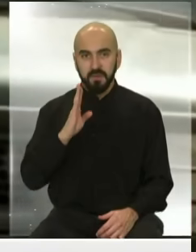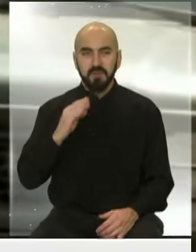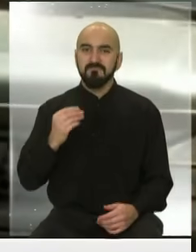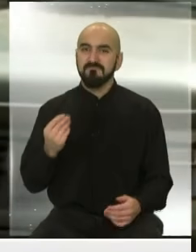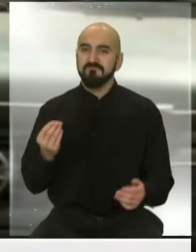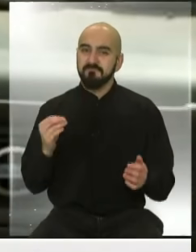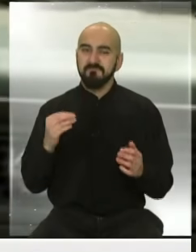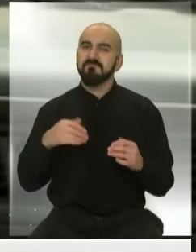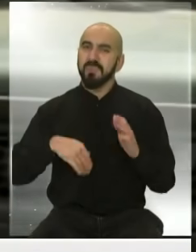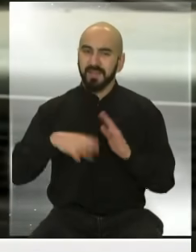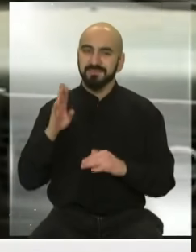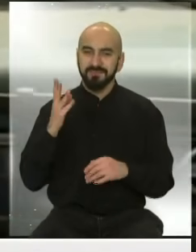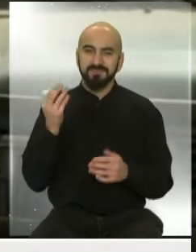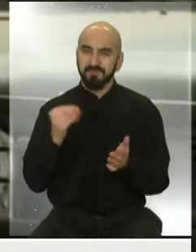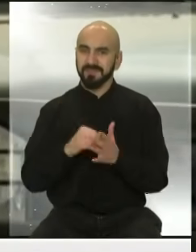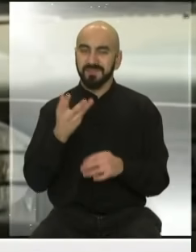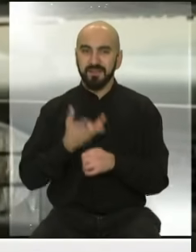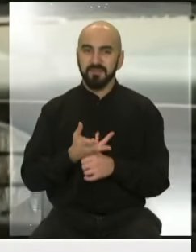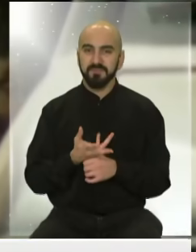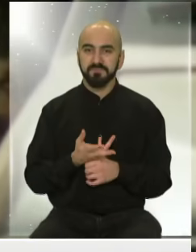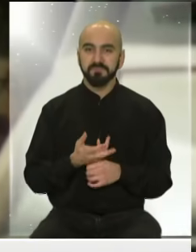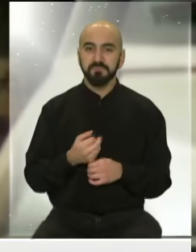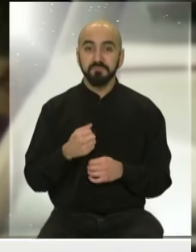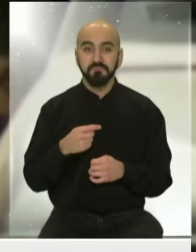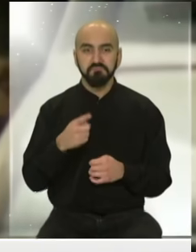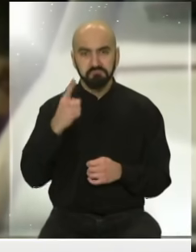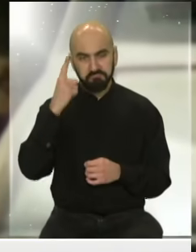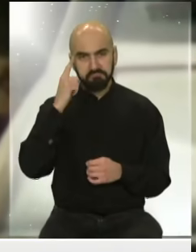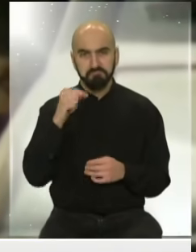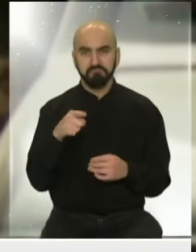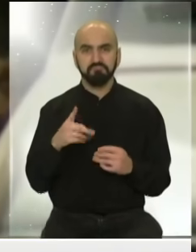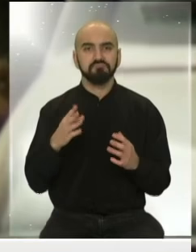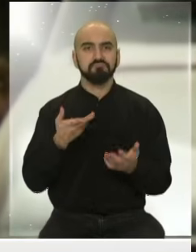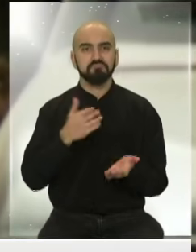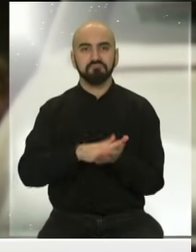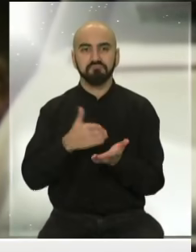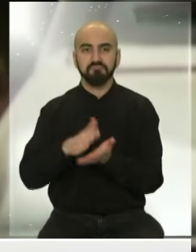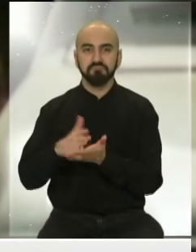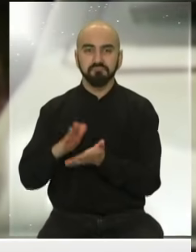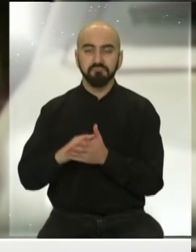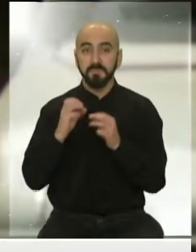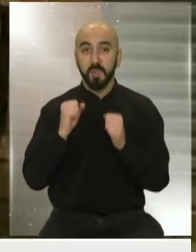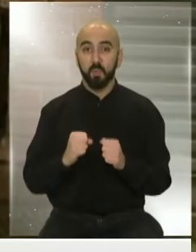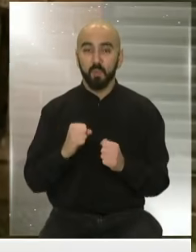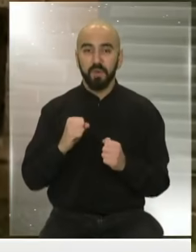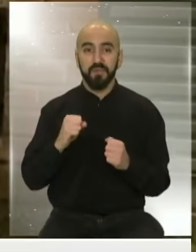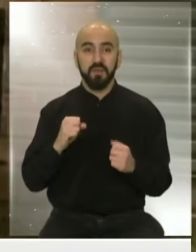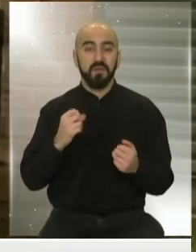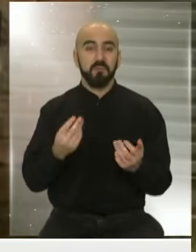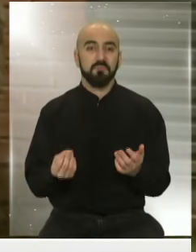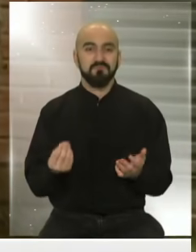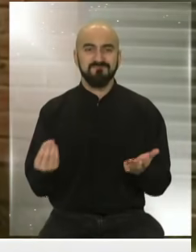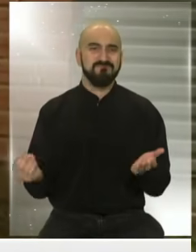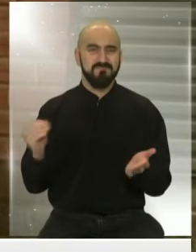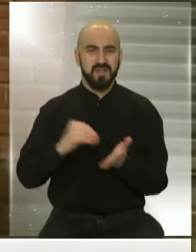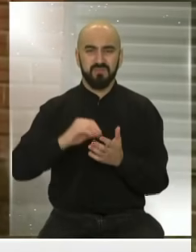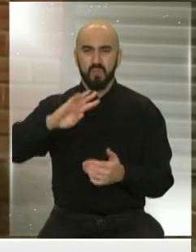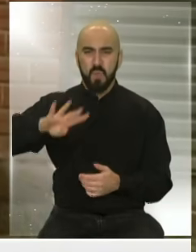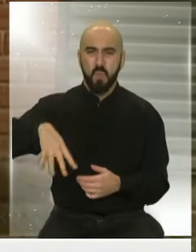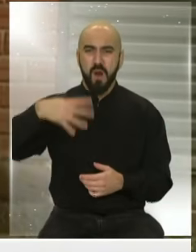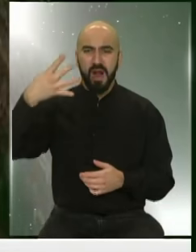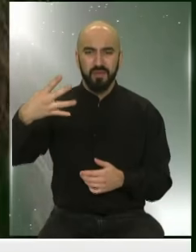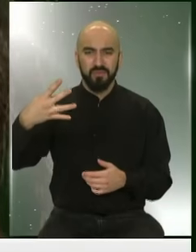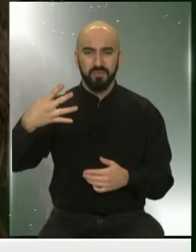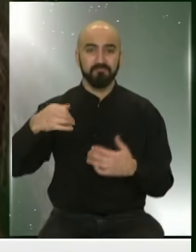casos que cualquier otro país, excepto Estados Unidos, y se estima que los fallecimientos por este brote podrían cuadruplicarse en los próximos